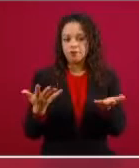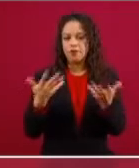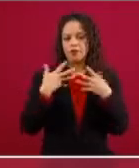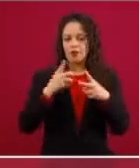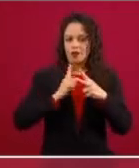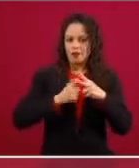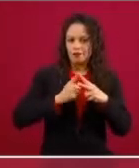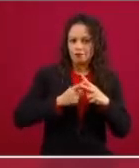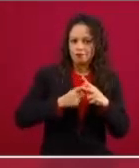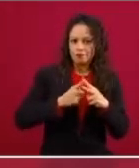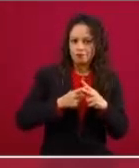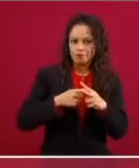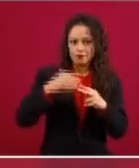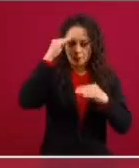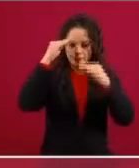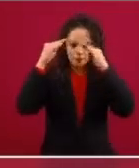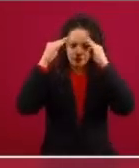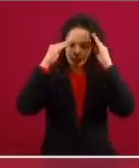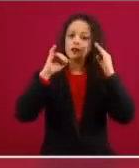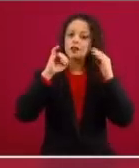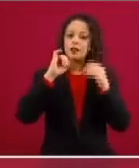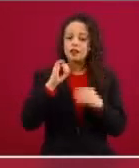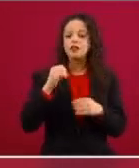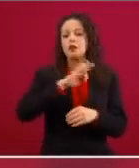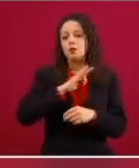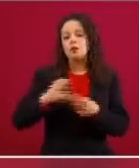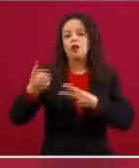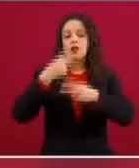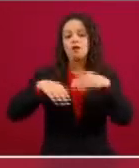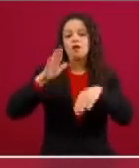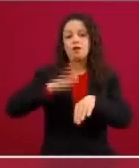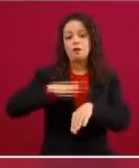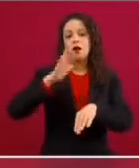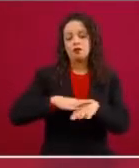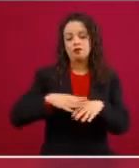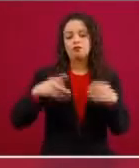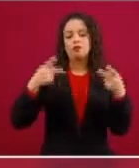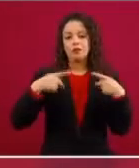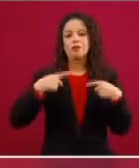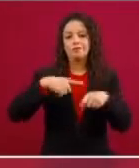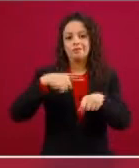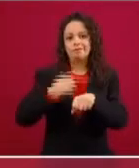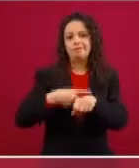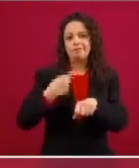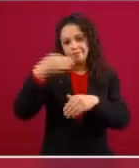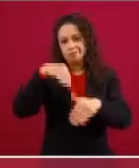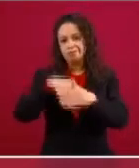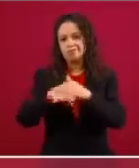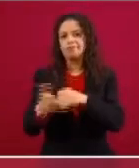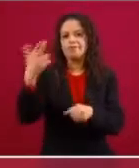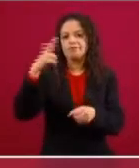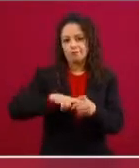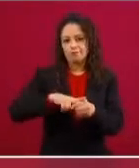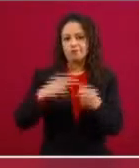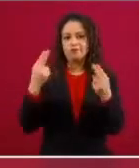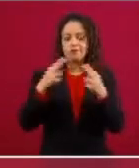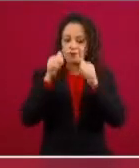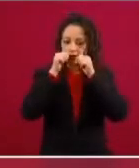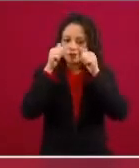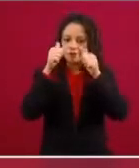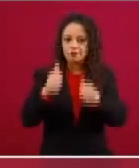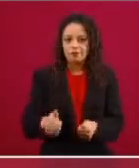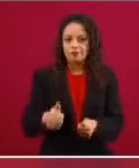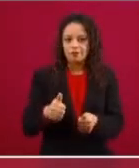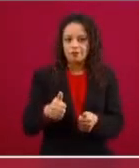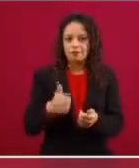el número de hospitalizados y quienes van a entrar a terapia intensiva. Va